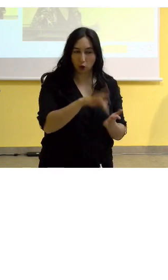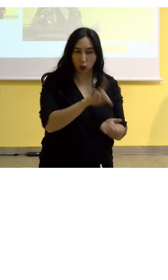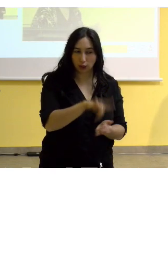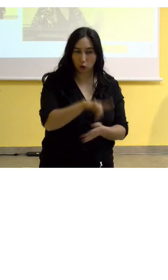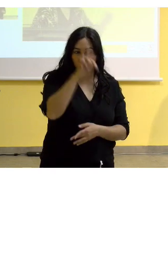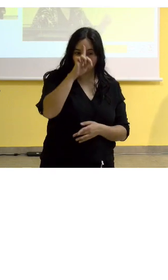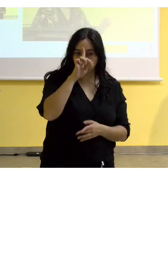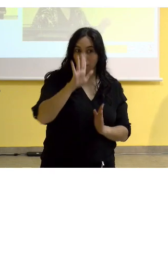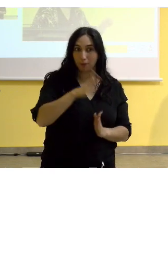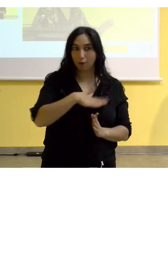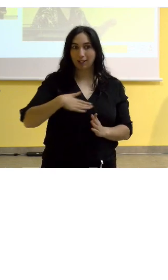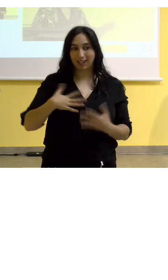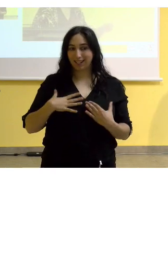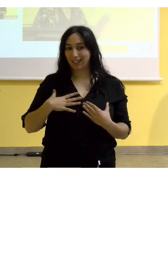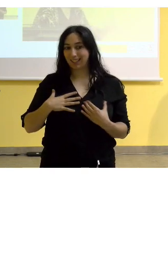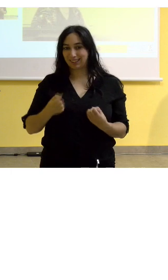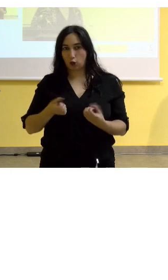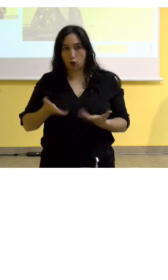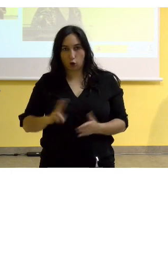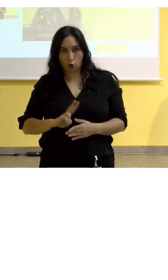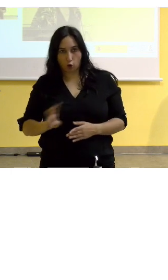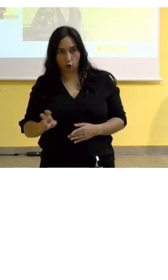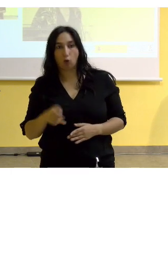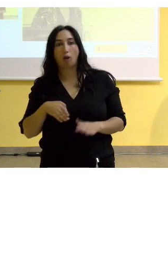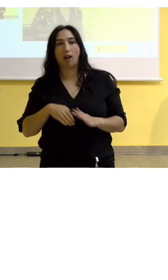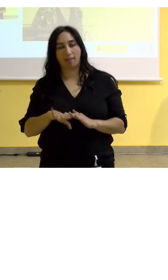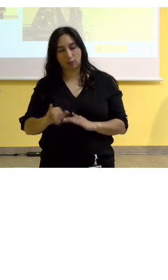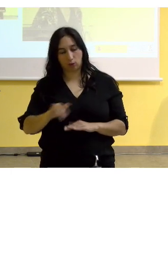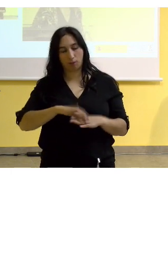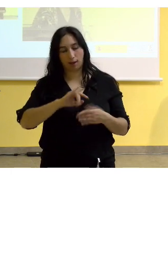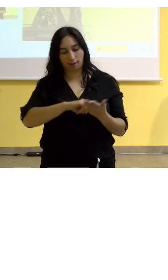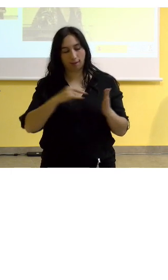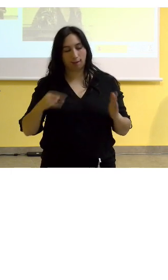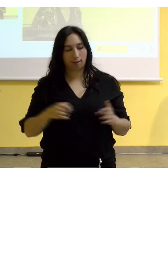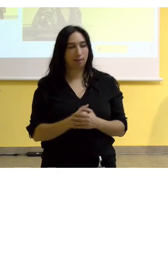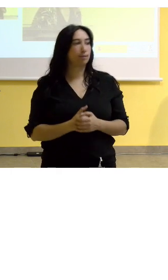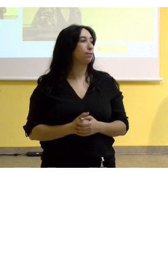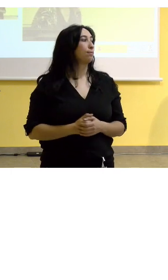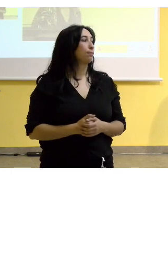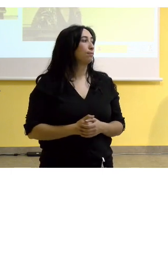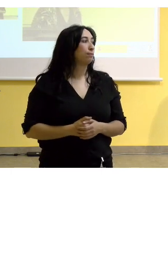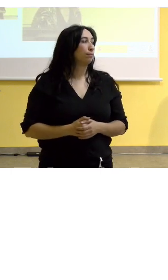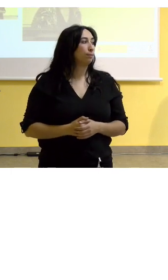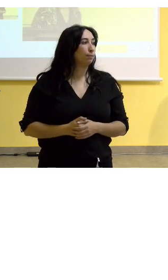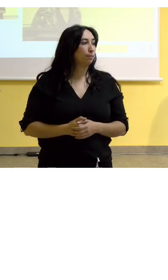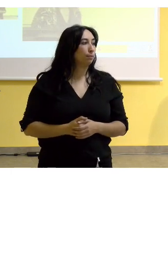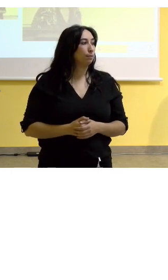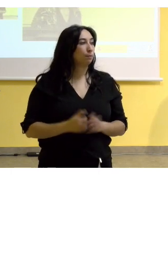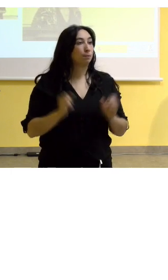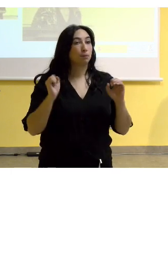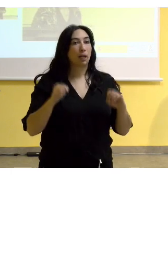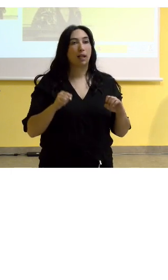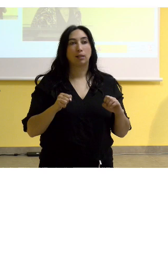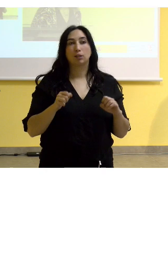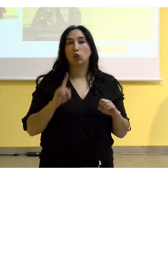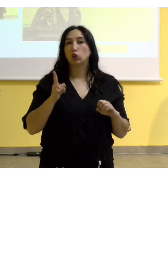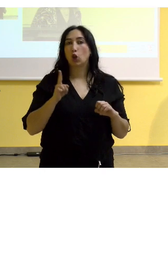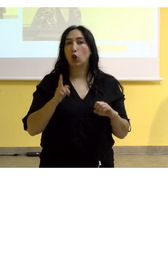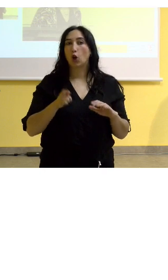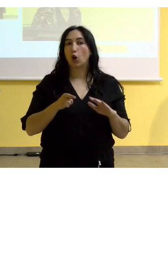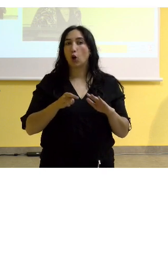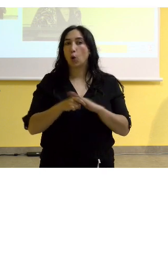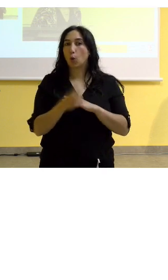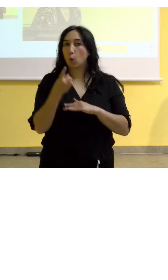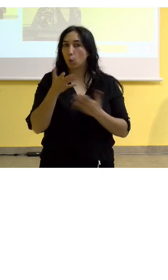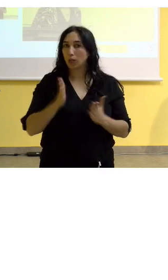es que quieren tener otro niño sano, tienen acceso a estas técnicas. Vale. ¿Y solo se financia un hijo?